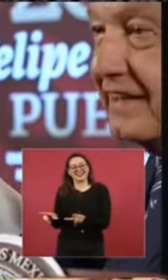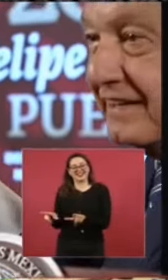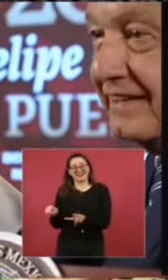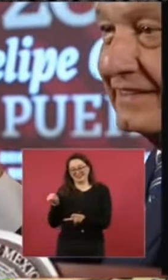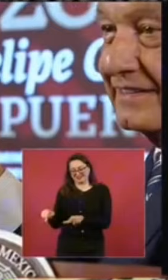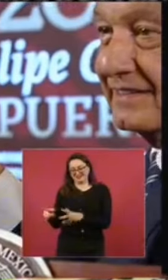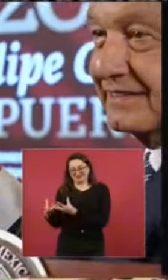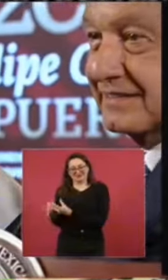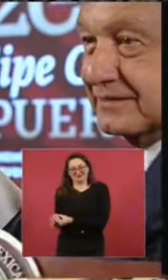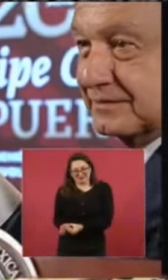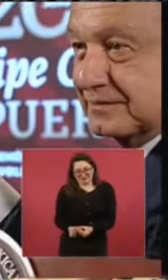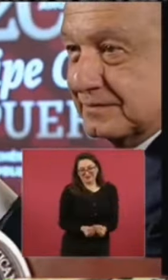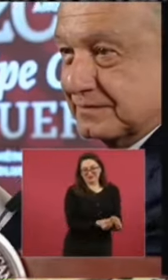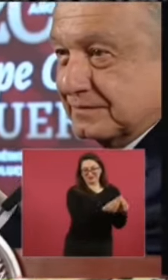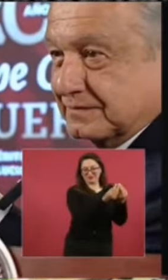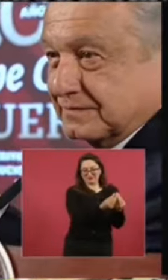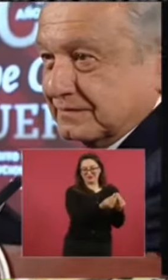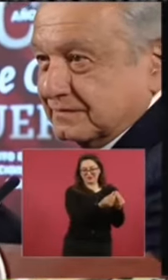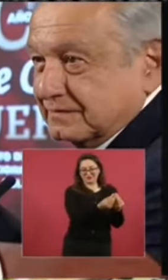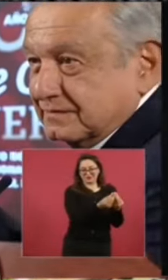como el pan